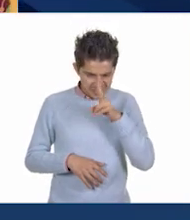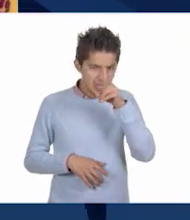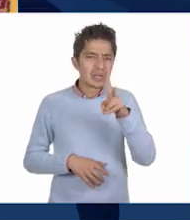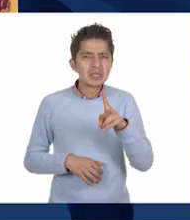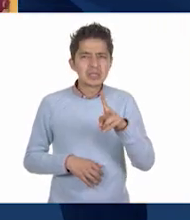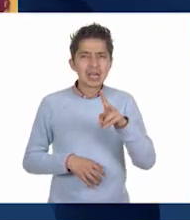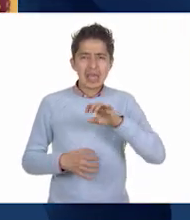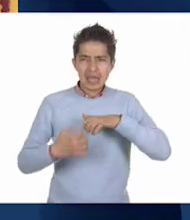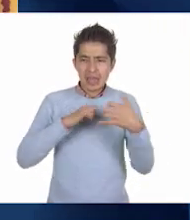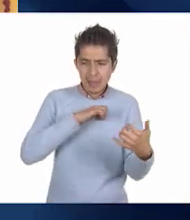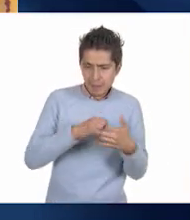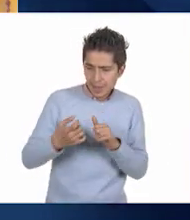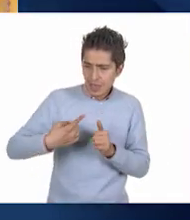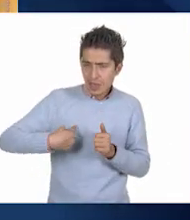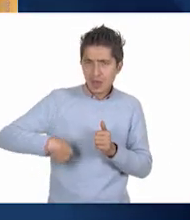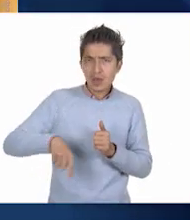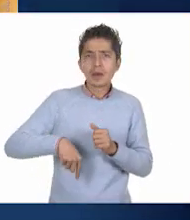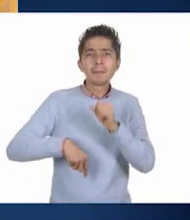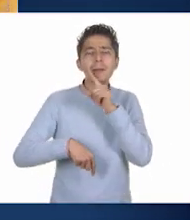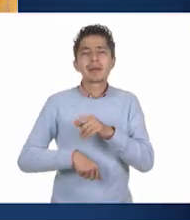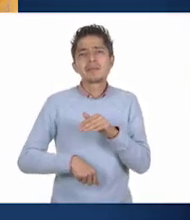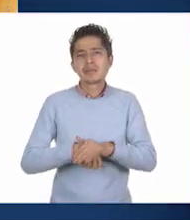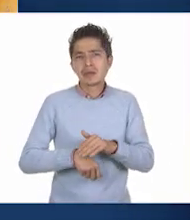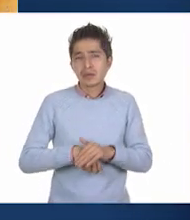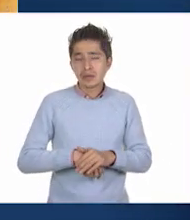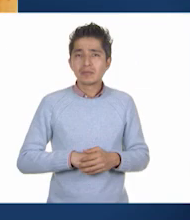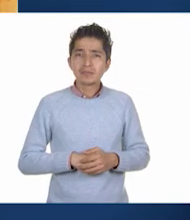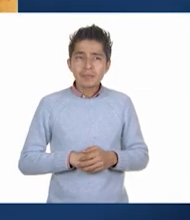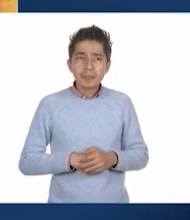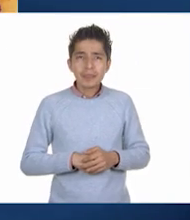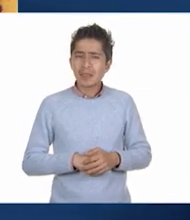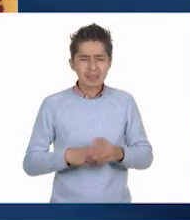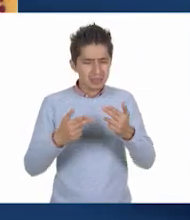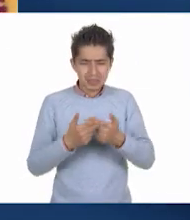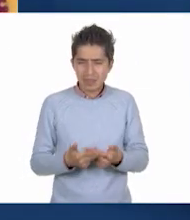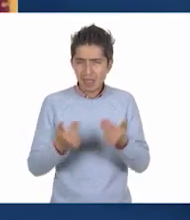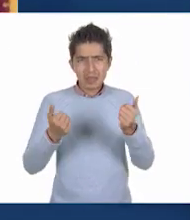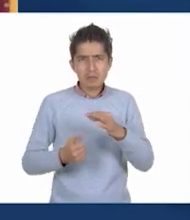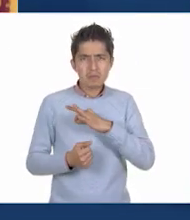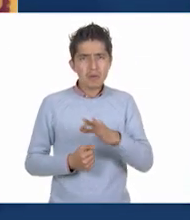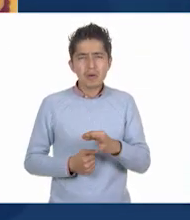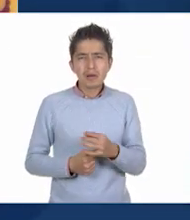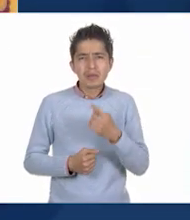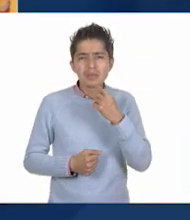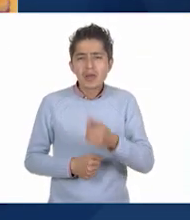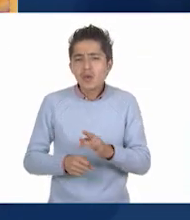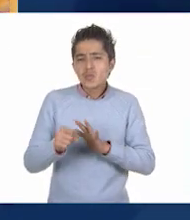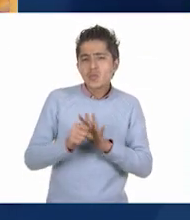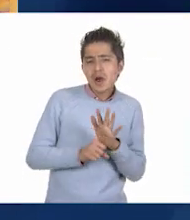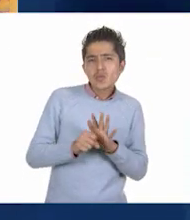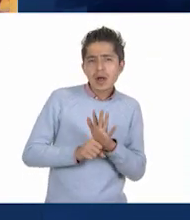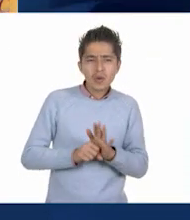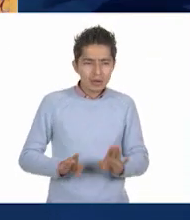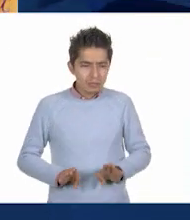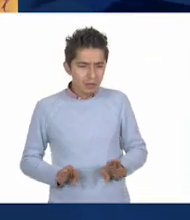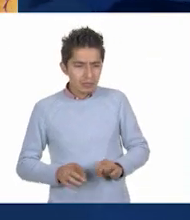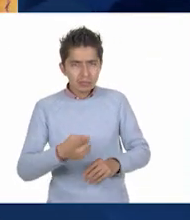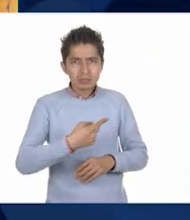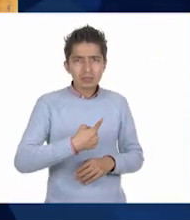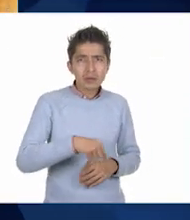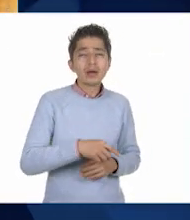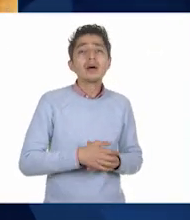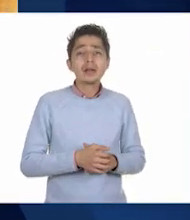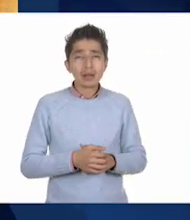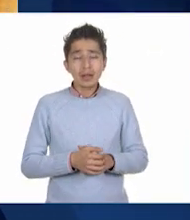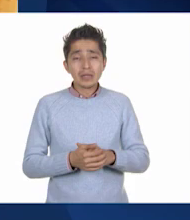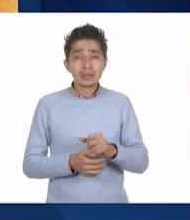sus enemigos y sobre sus amigos, que nadie podría decir cuáles fueron más inconvenientes, ya que a fin